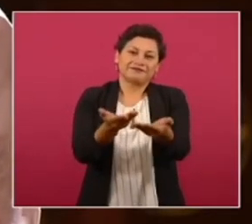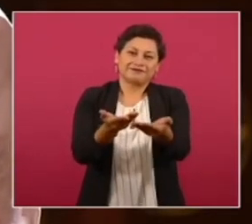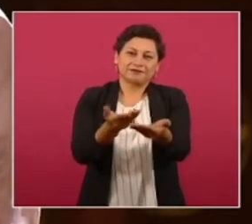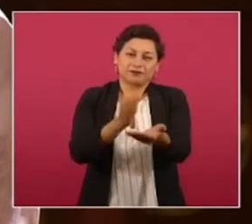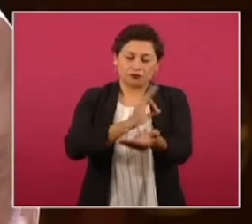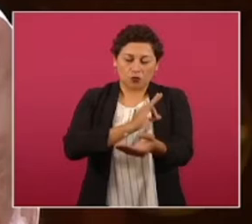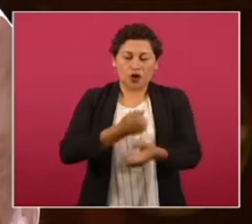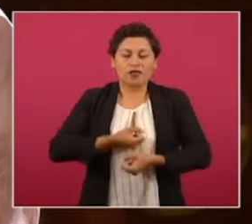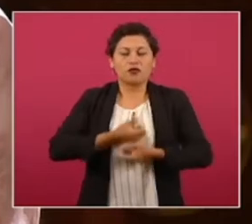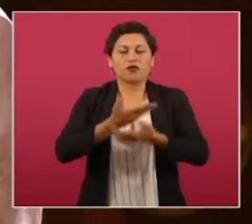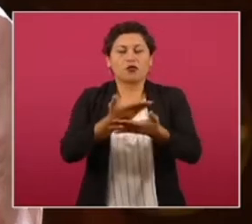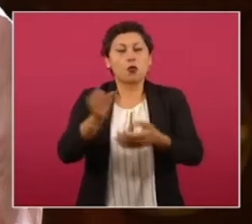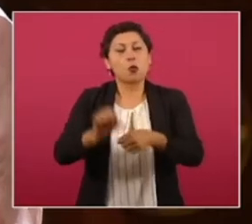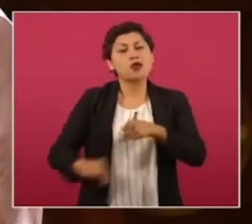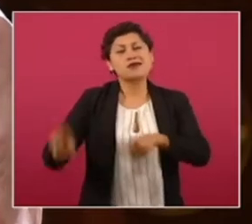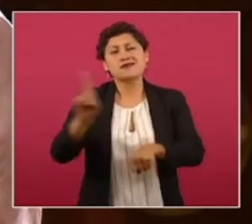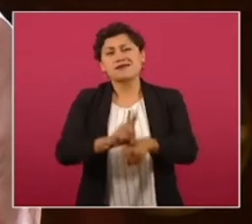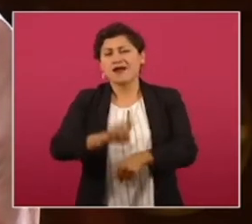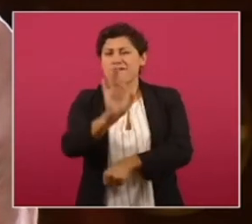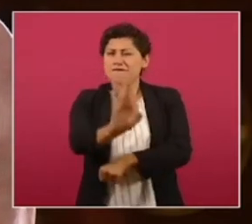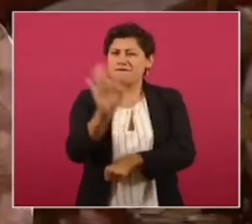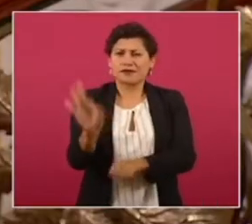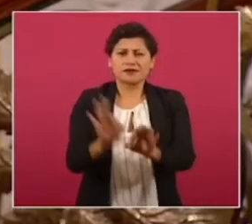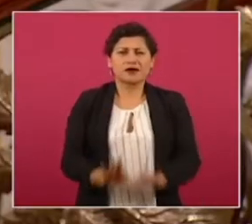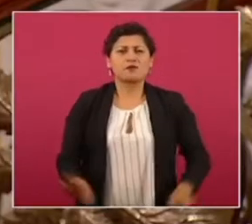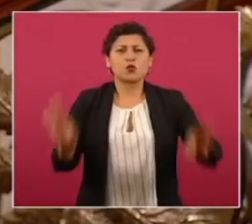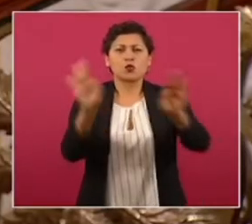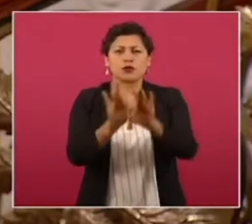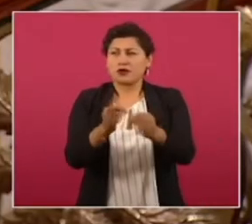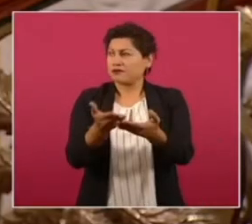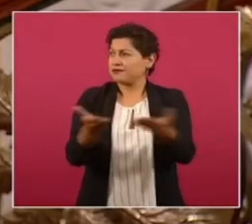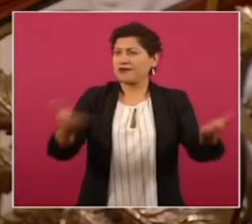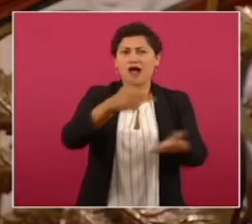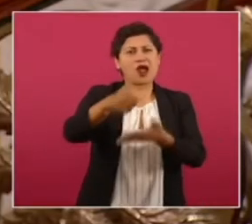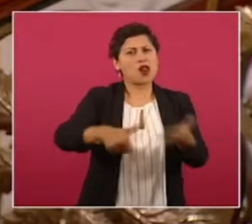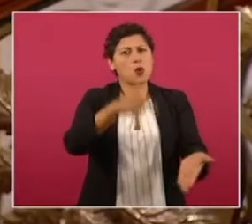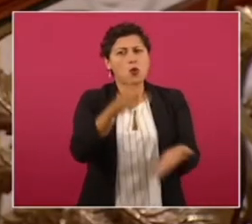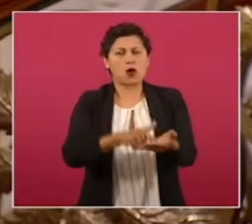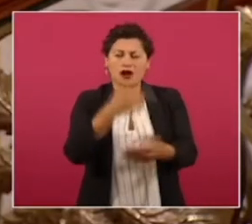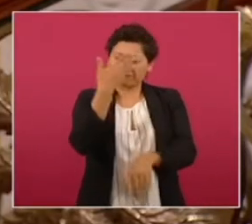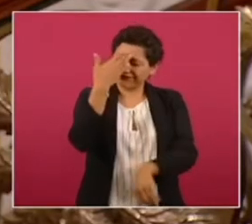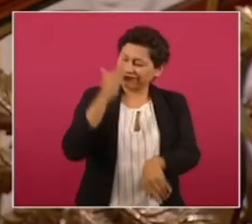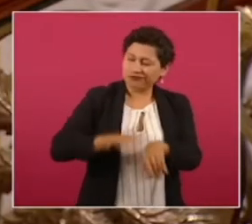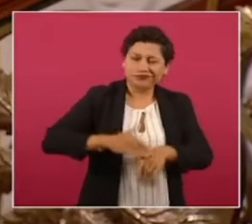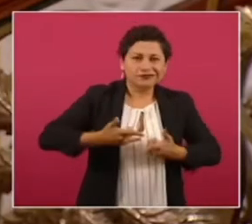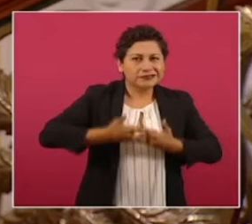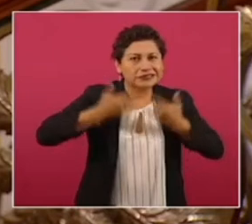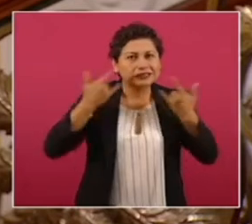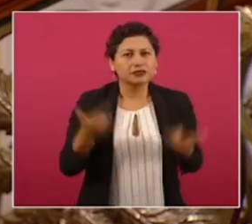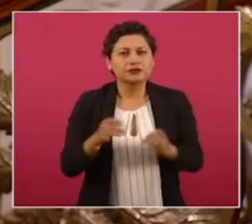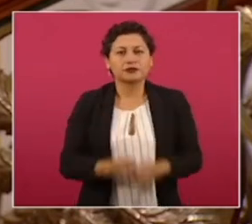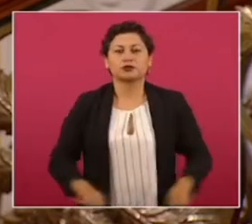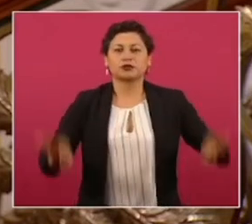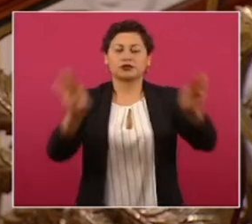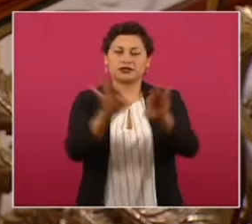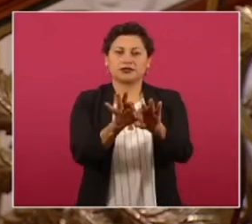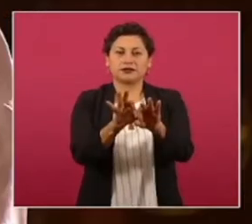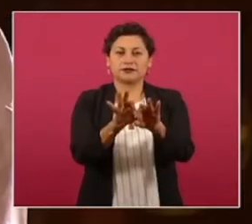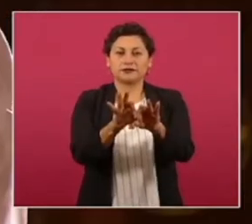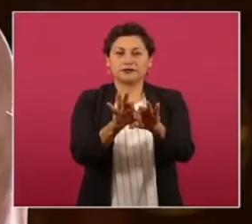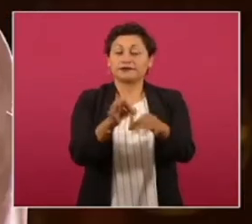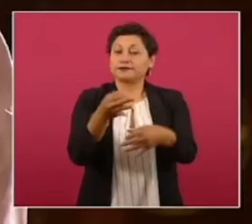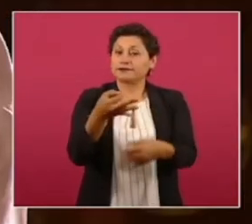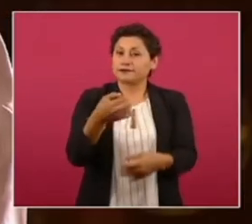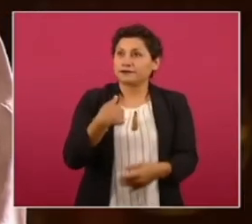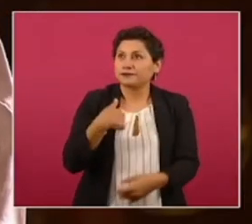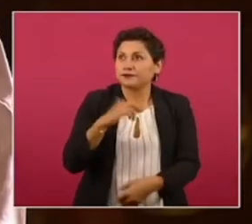fecha tan importante y en un espacio tan relevante para nuestra historia. Y recuerdo una advertencia